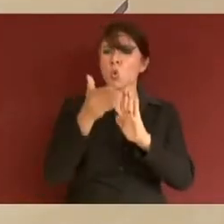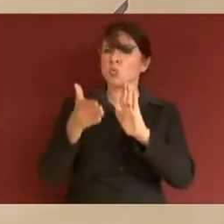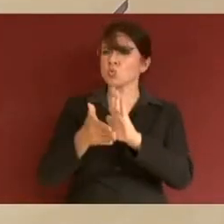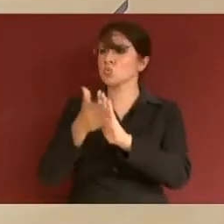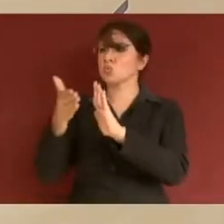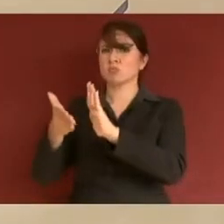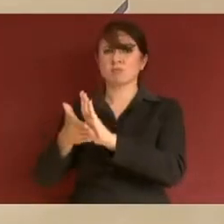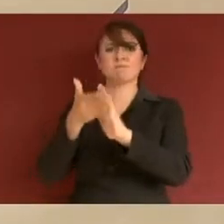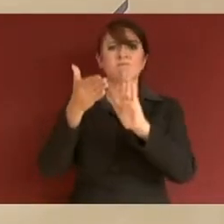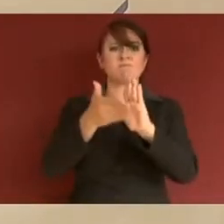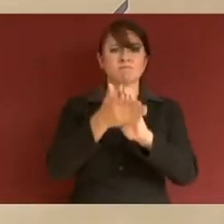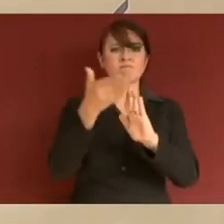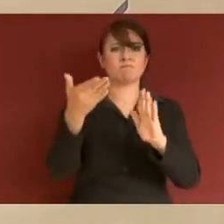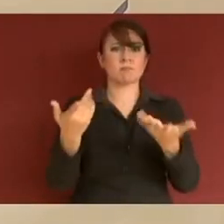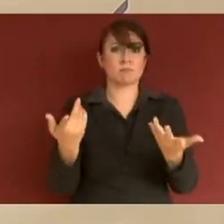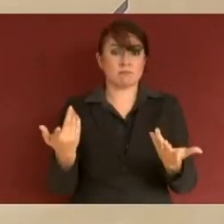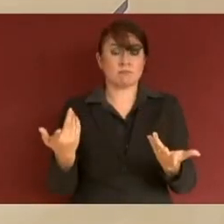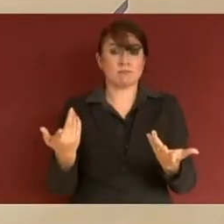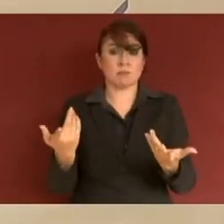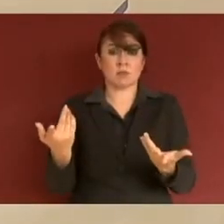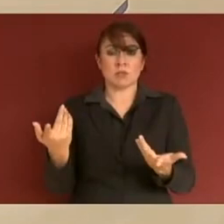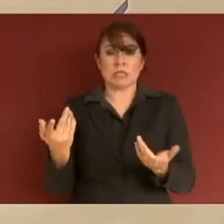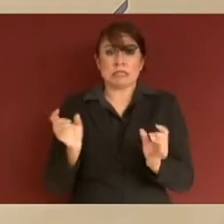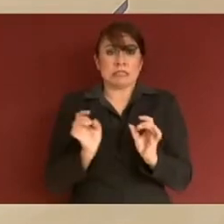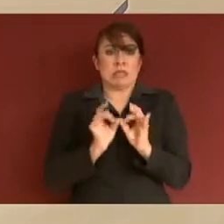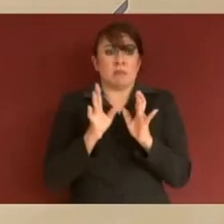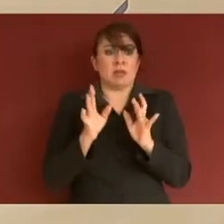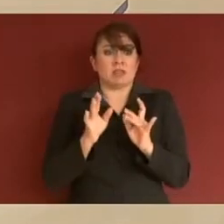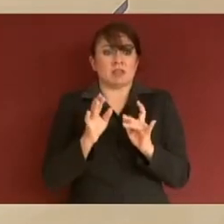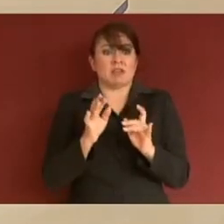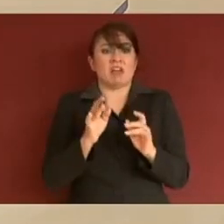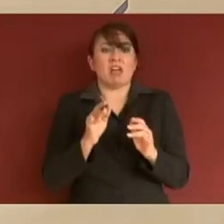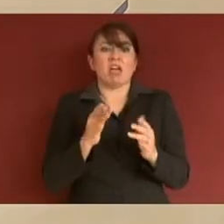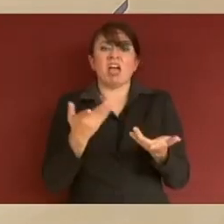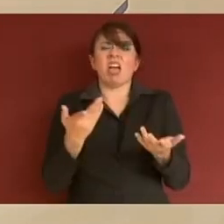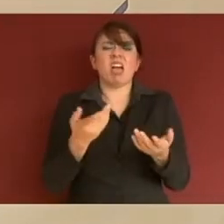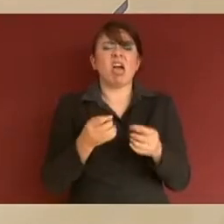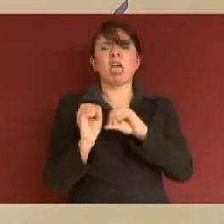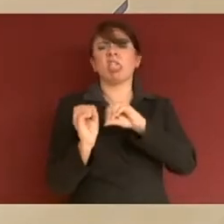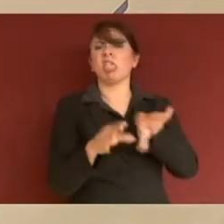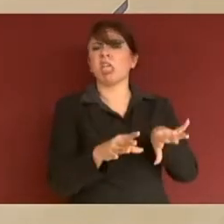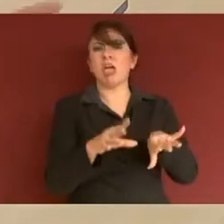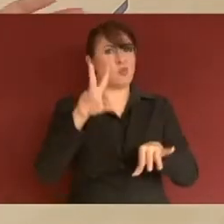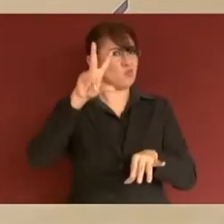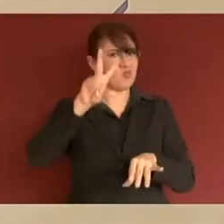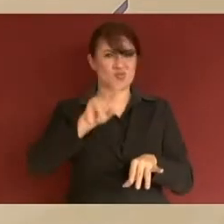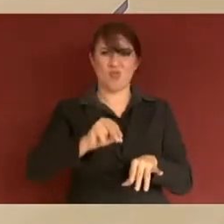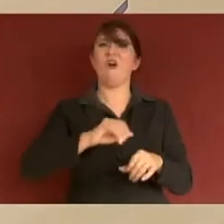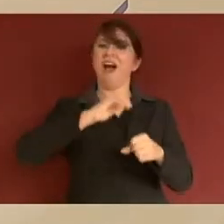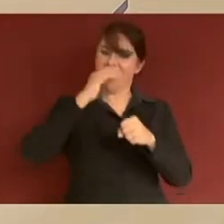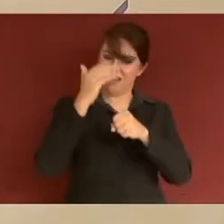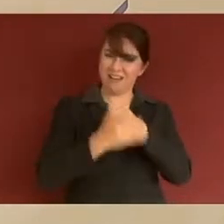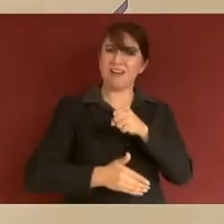que no se queden inconclusas. Tenemos que terminar